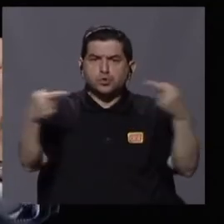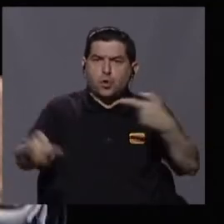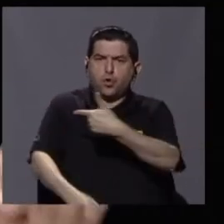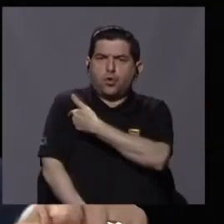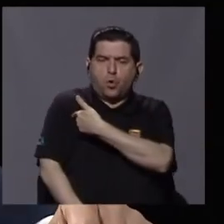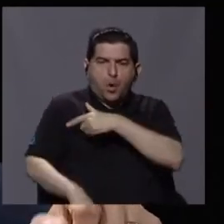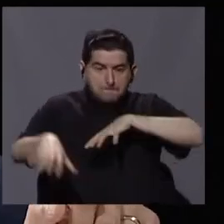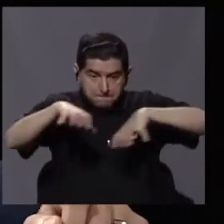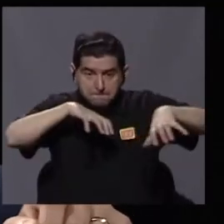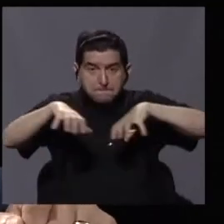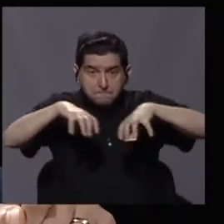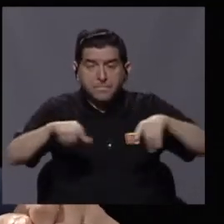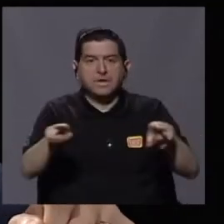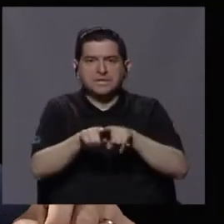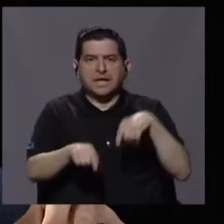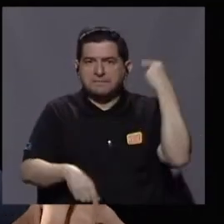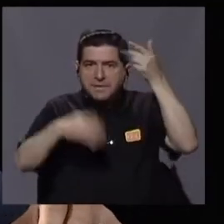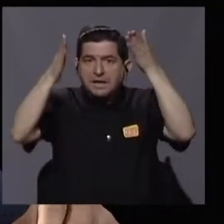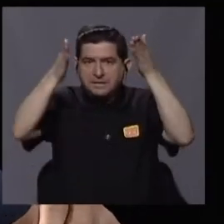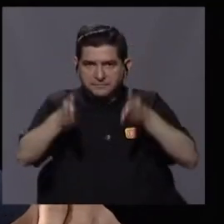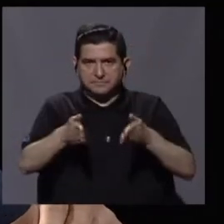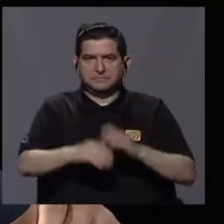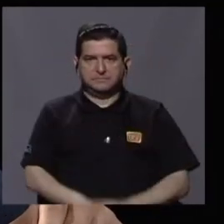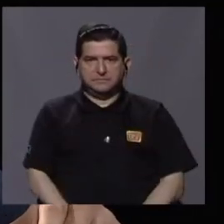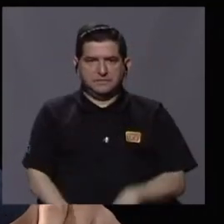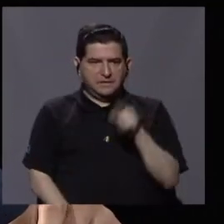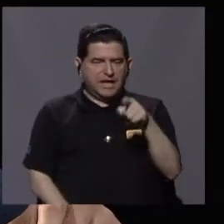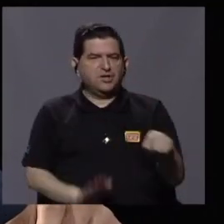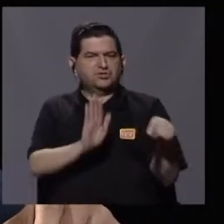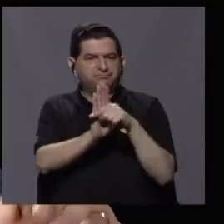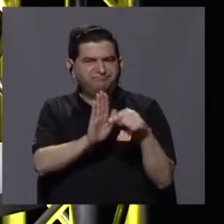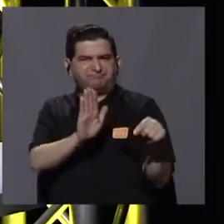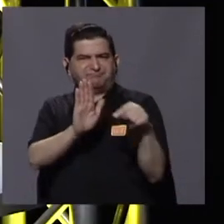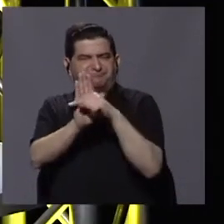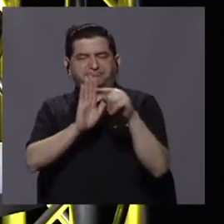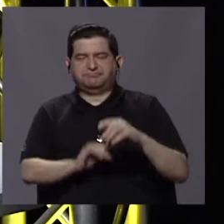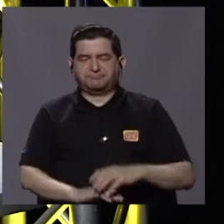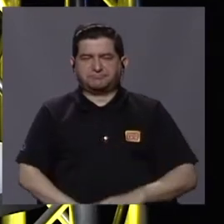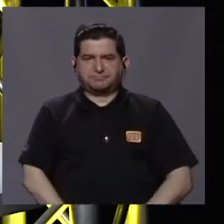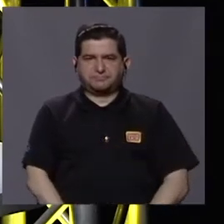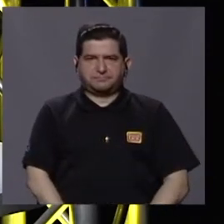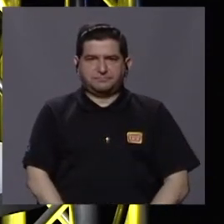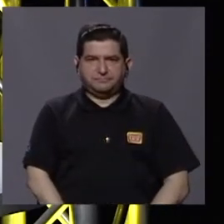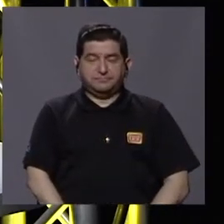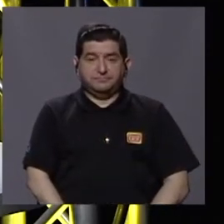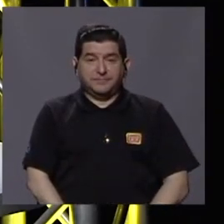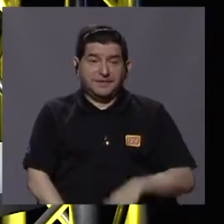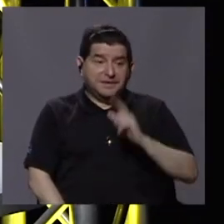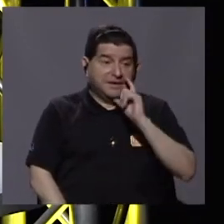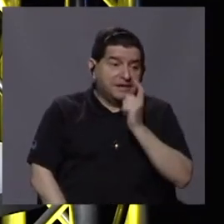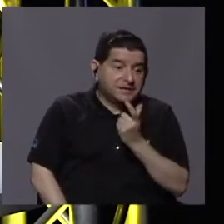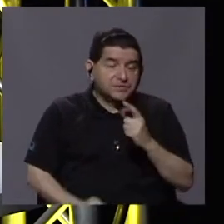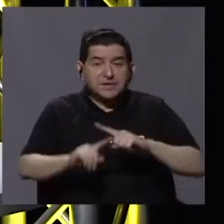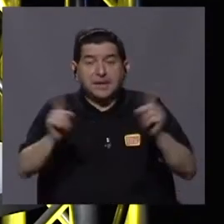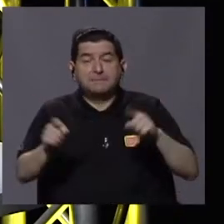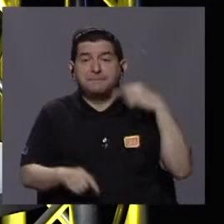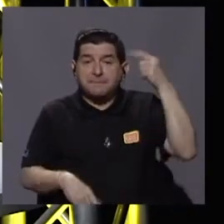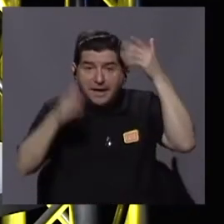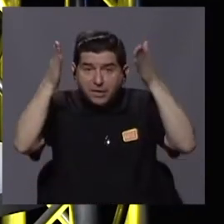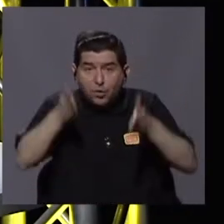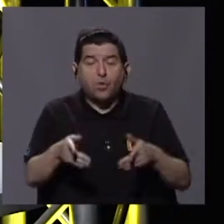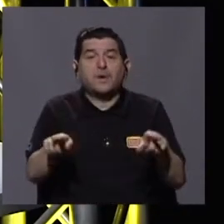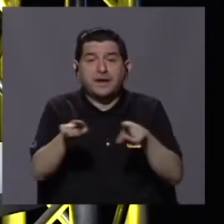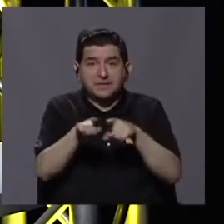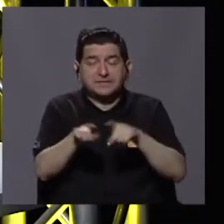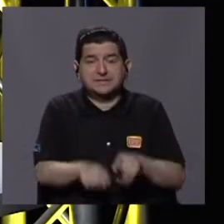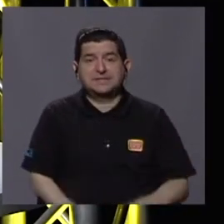movimientos inclusive y también gobernantes que estuvieron en negación y bueno fue una casualidad pero también estos gobernantes han